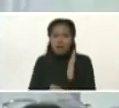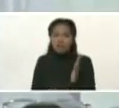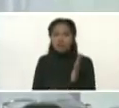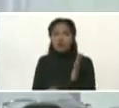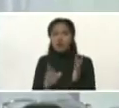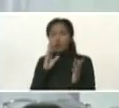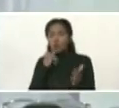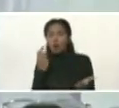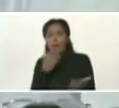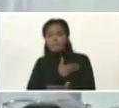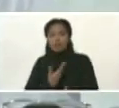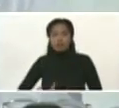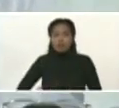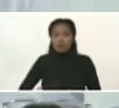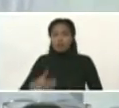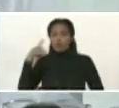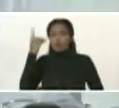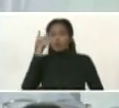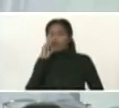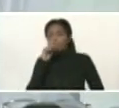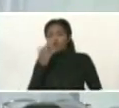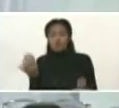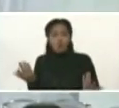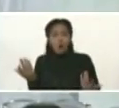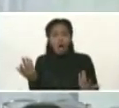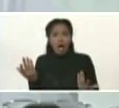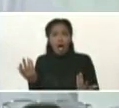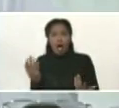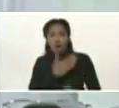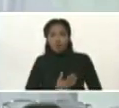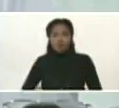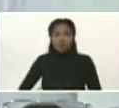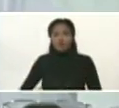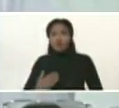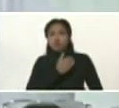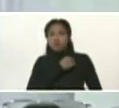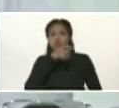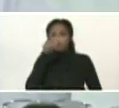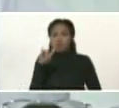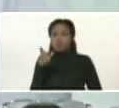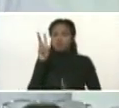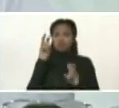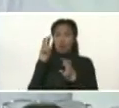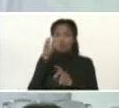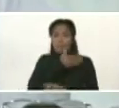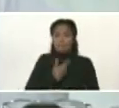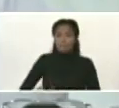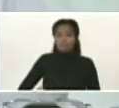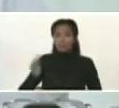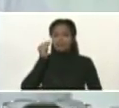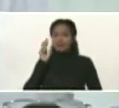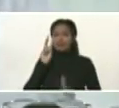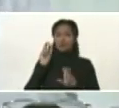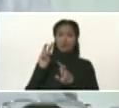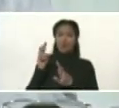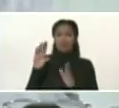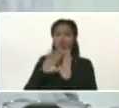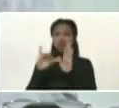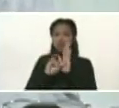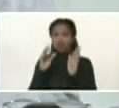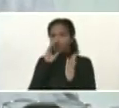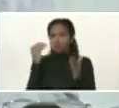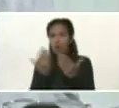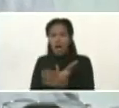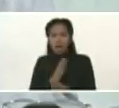hay presidente en Bolivia. Se ha autoproclamado una supuesta presidenta, pero es inconstitucional